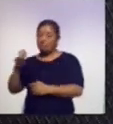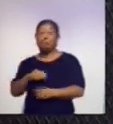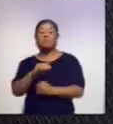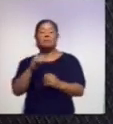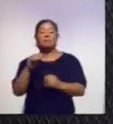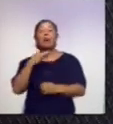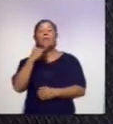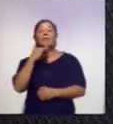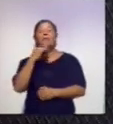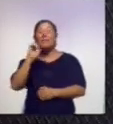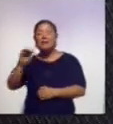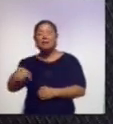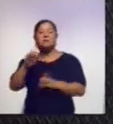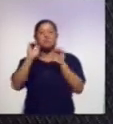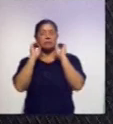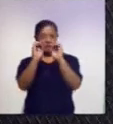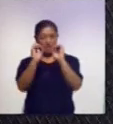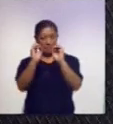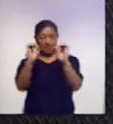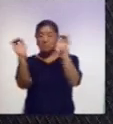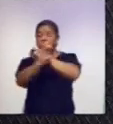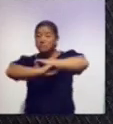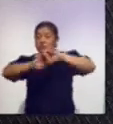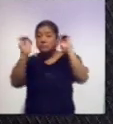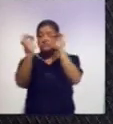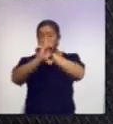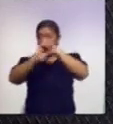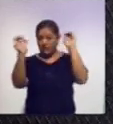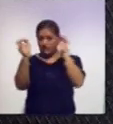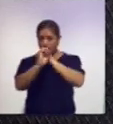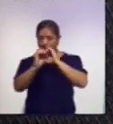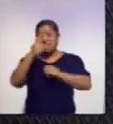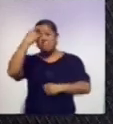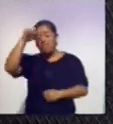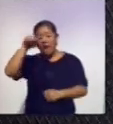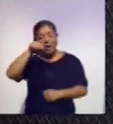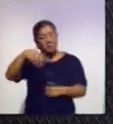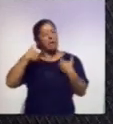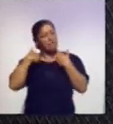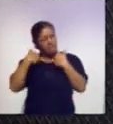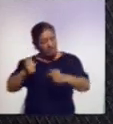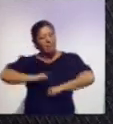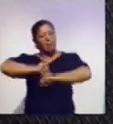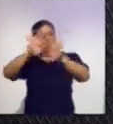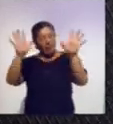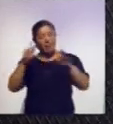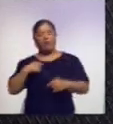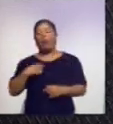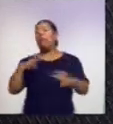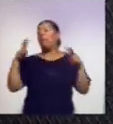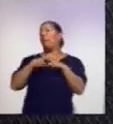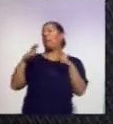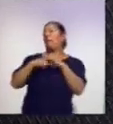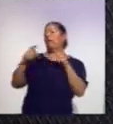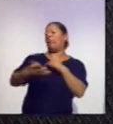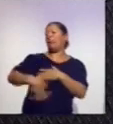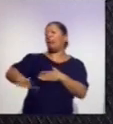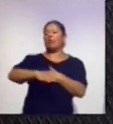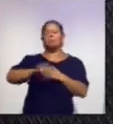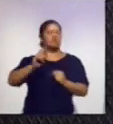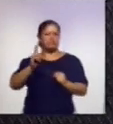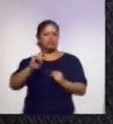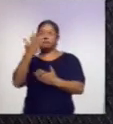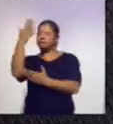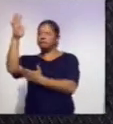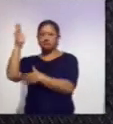eventos que hacemos en la coordinación de ecología son cero basura para concientizar a las personas no estamos peleados la naturaleza con